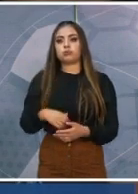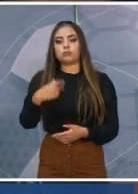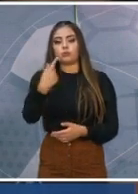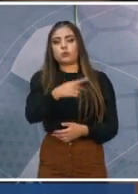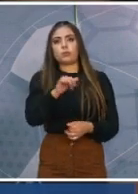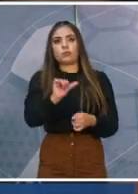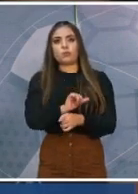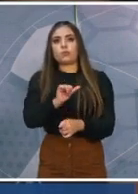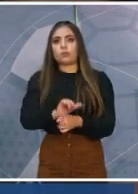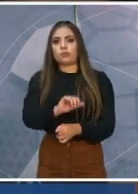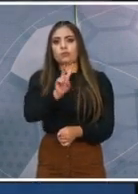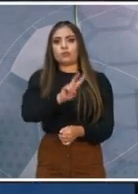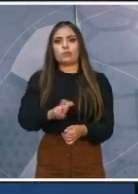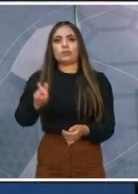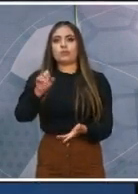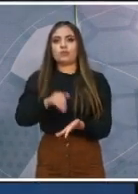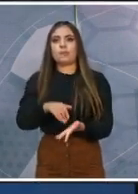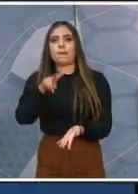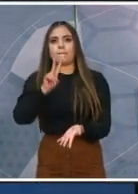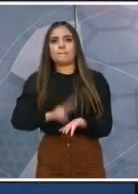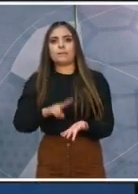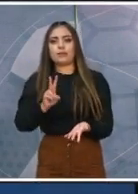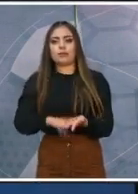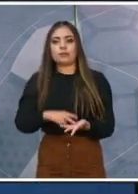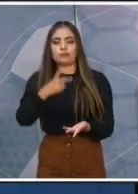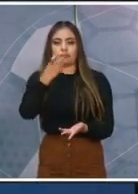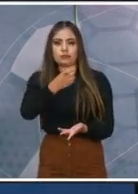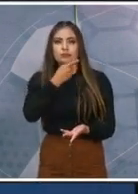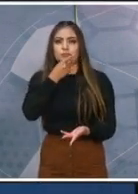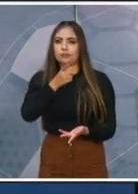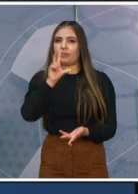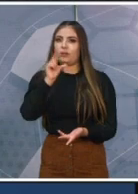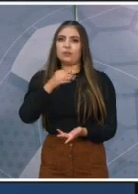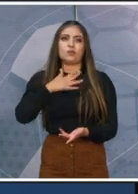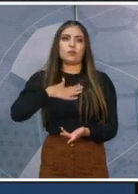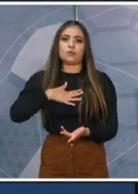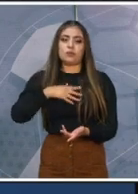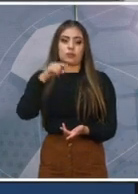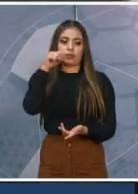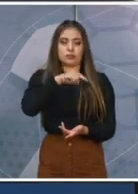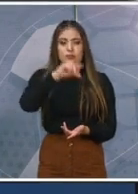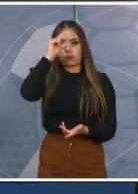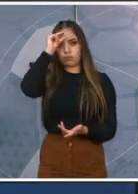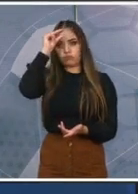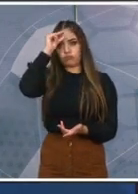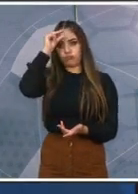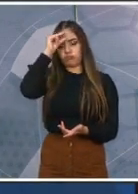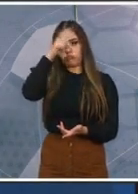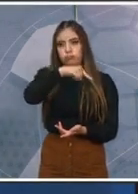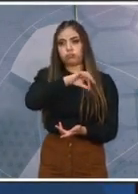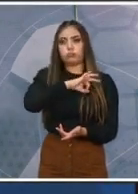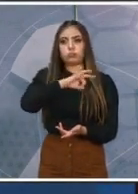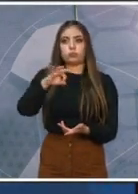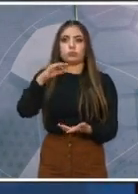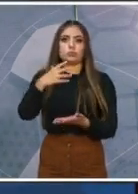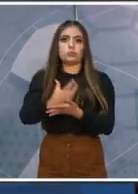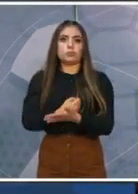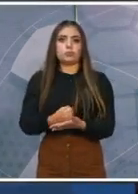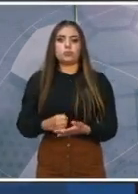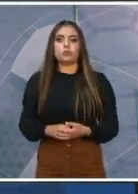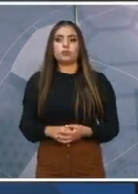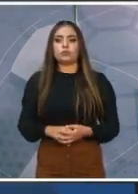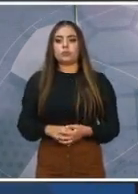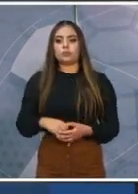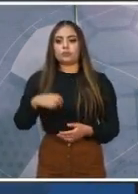200,000. Es por ello que piden lo justo, ya que sin las habilidades de Hanna, la maestra no hubiera podido proclamarse como la legítima